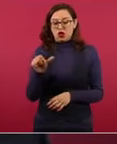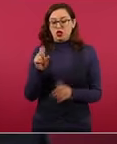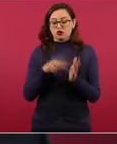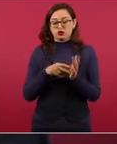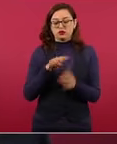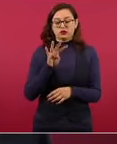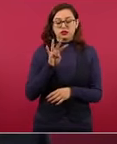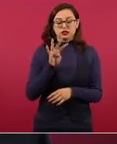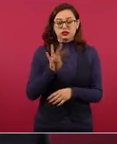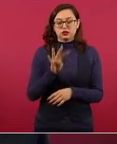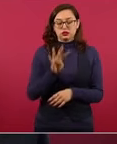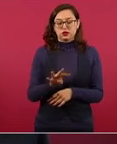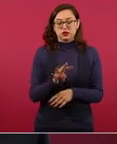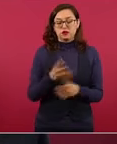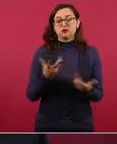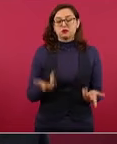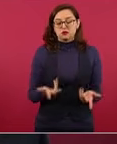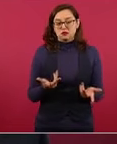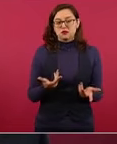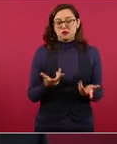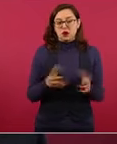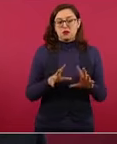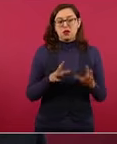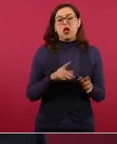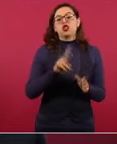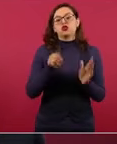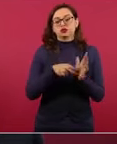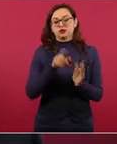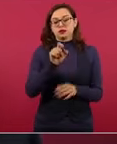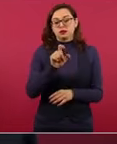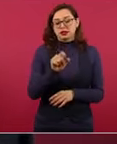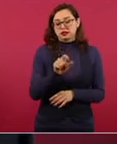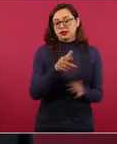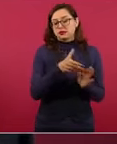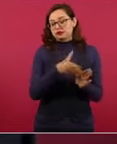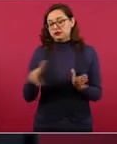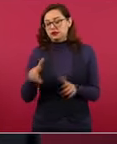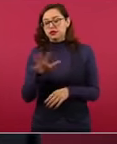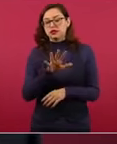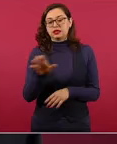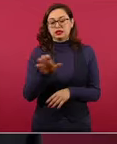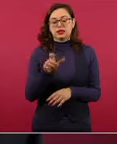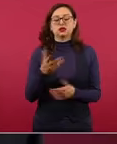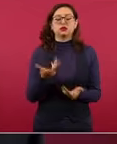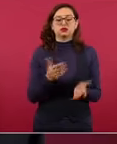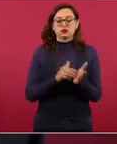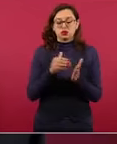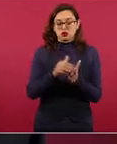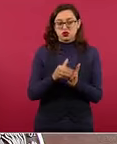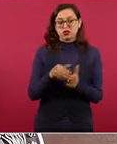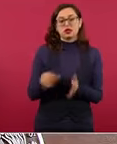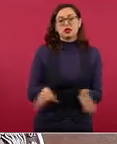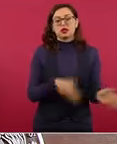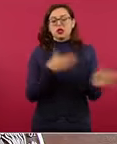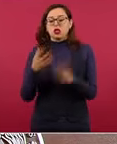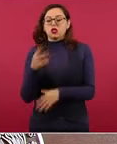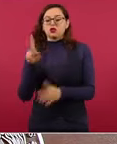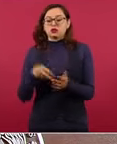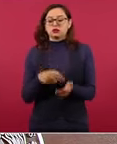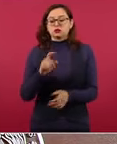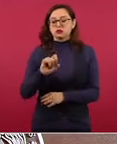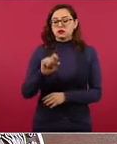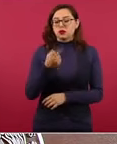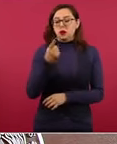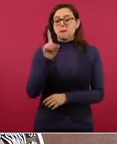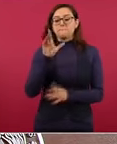millones de pesos en 2020 570 y 8.18 millones de pesos en 2021